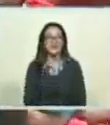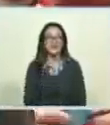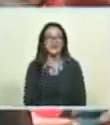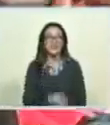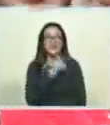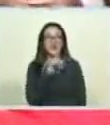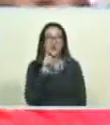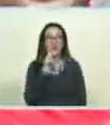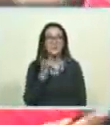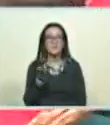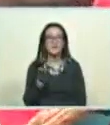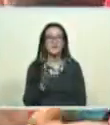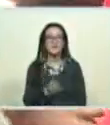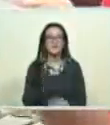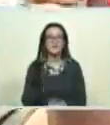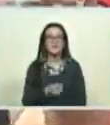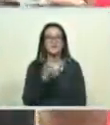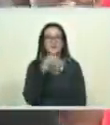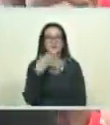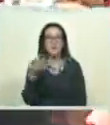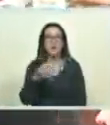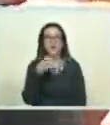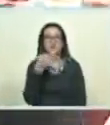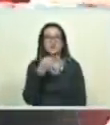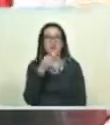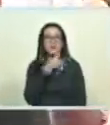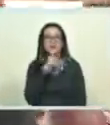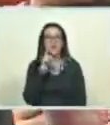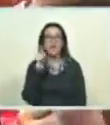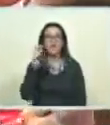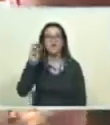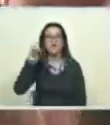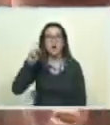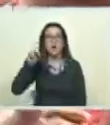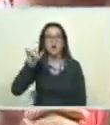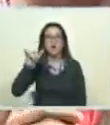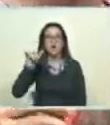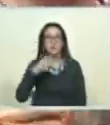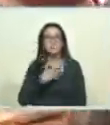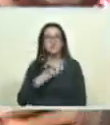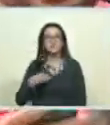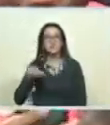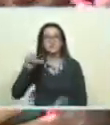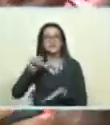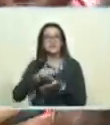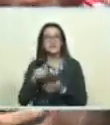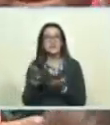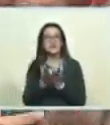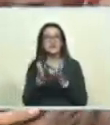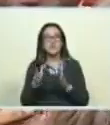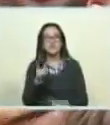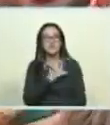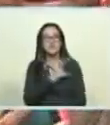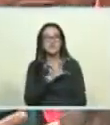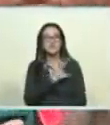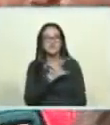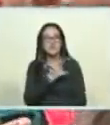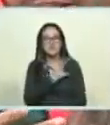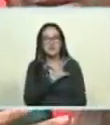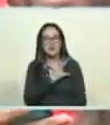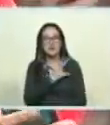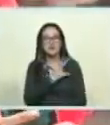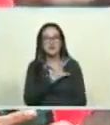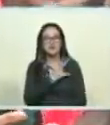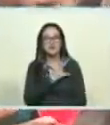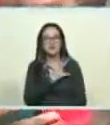¿Cómo te llamas tú? Buenas tardes, mi nombre es Tony Palacio, presidente del Centro de Estudiantes de la Universidad Politécnica Territorial